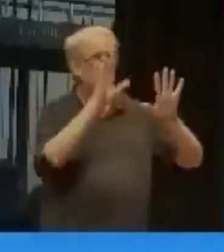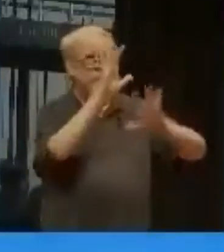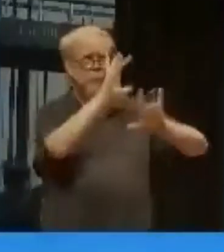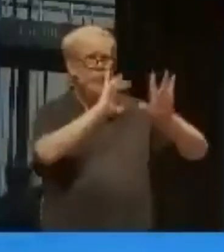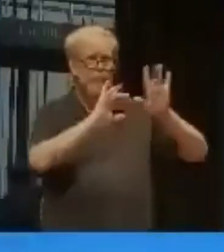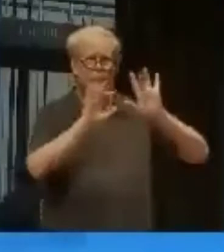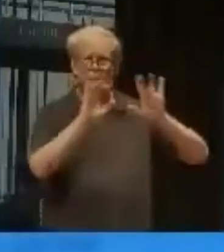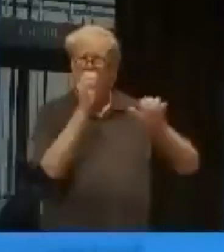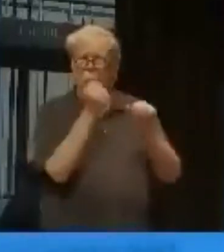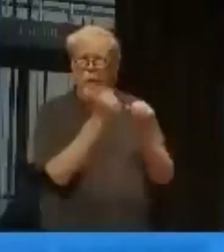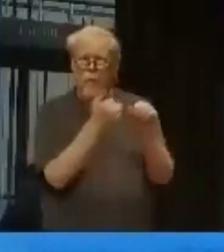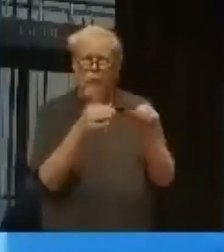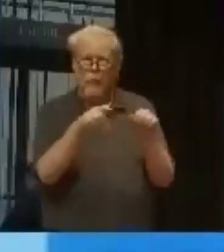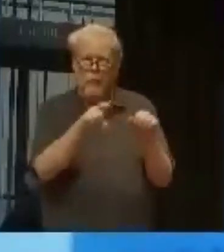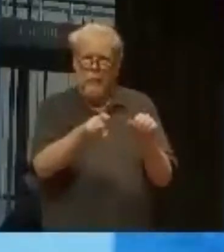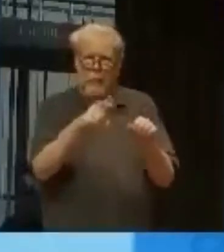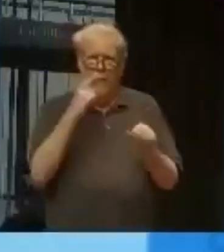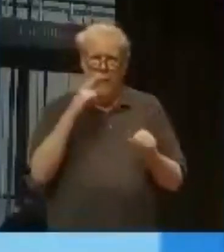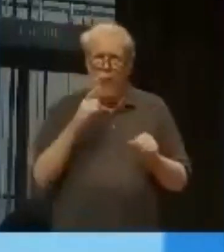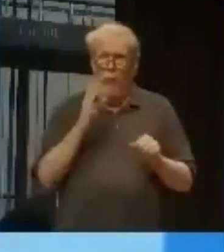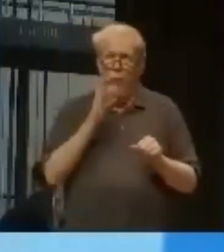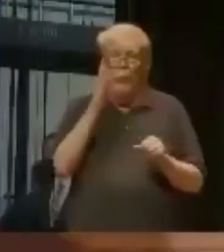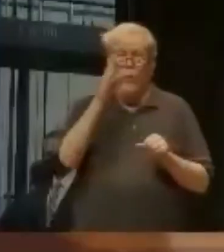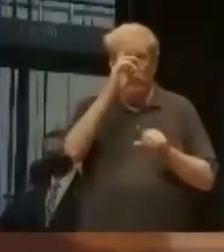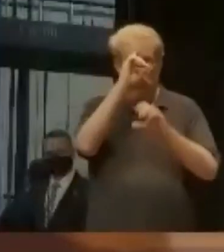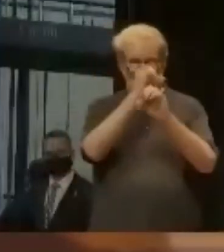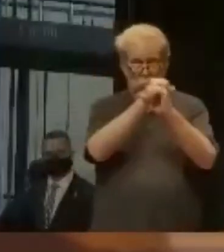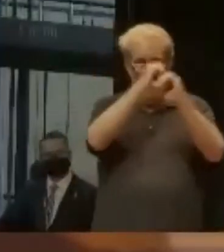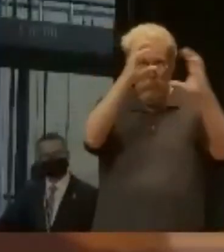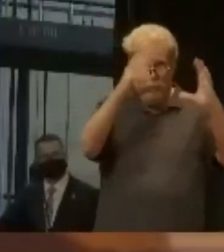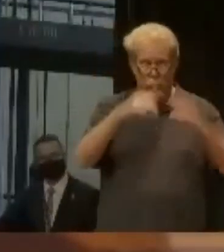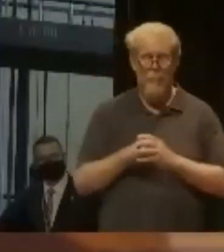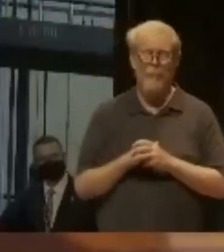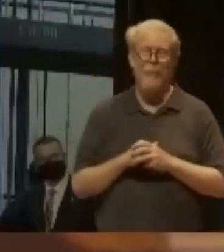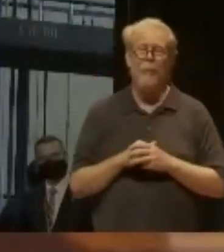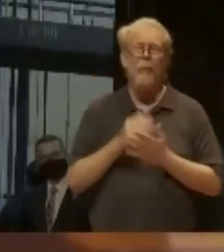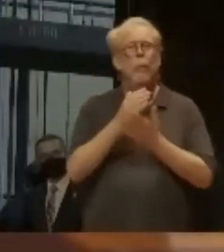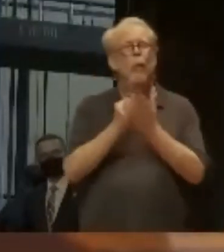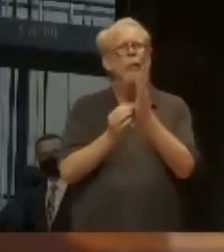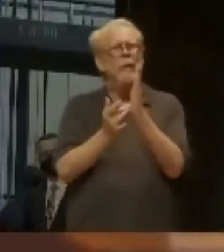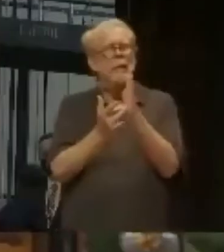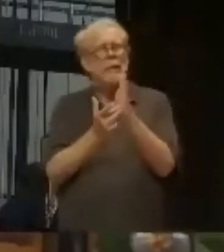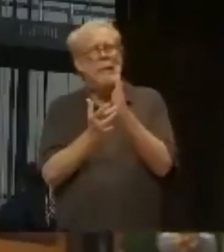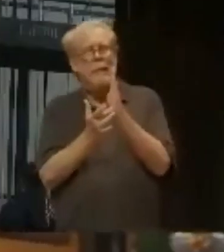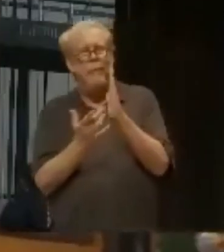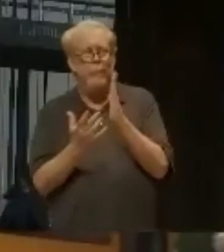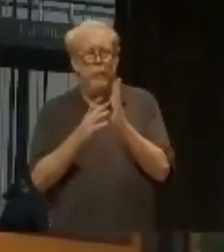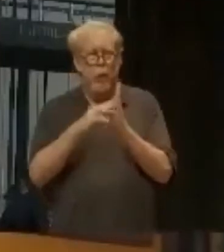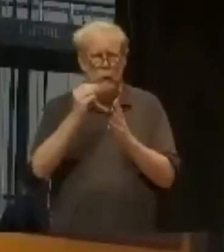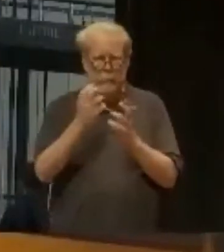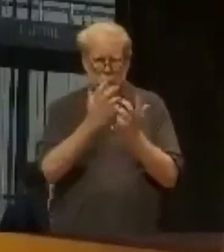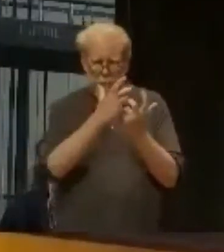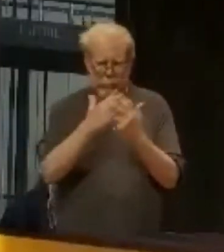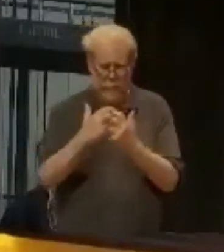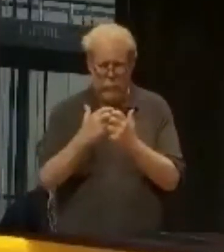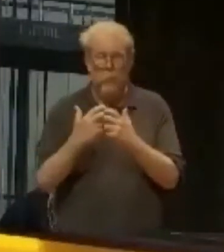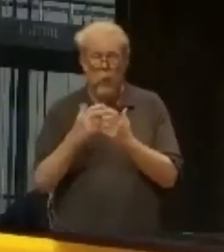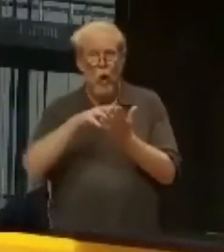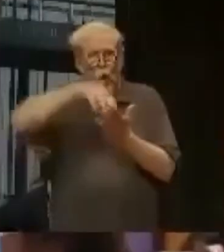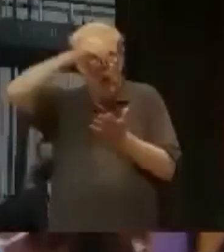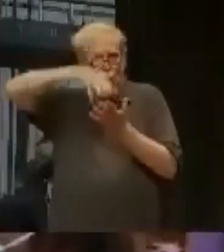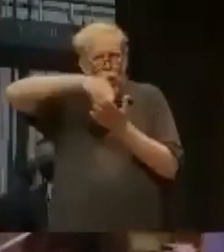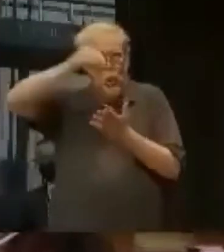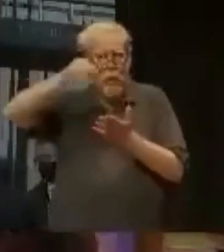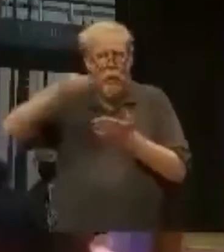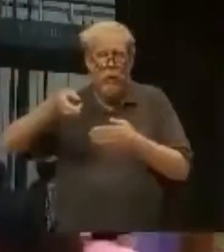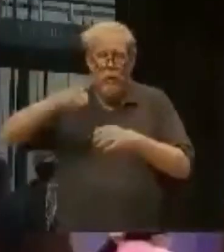laptop, las pantallas inteligentes, todo esto necesario para la visión a futuro que tenemos. Parte de la estrategia de tecnología era que aprendieran los estudiantes